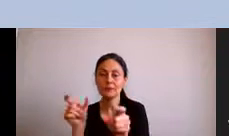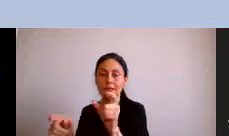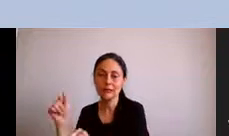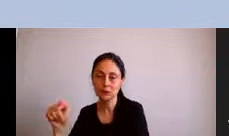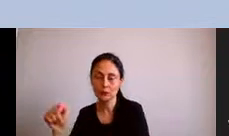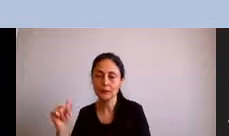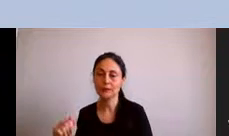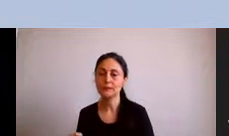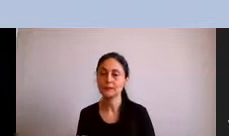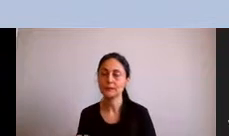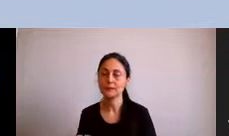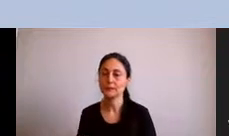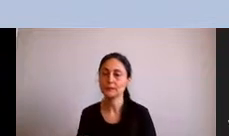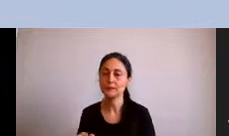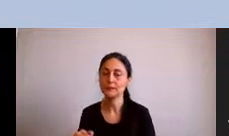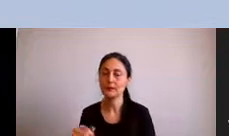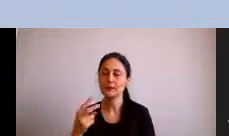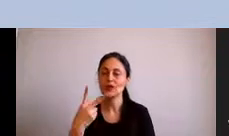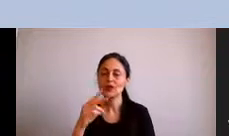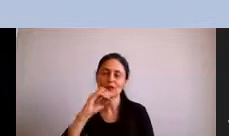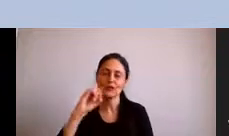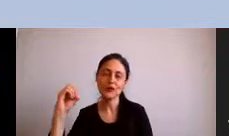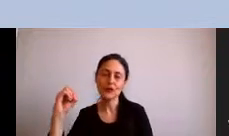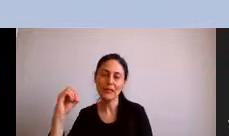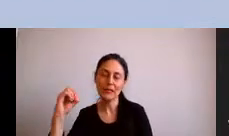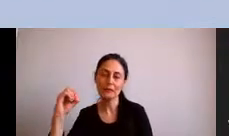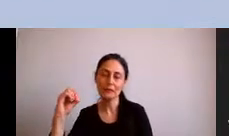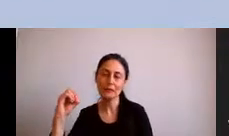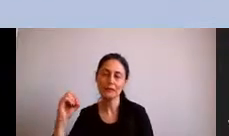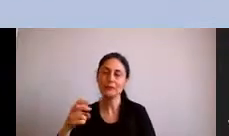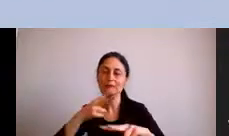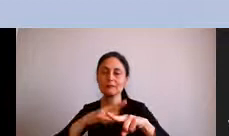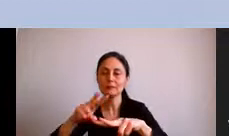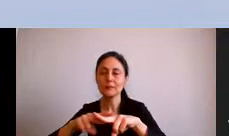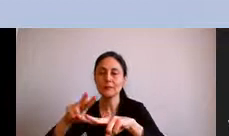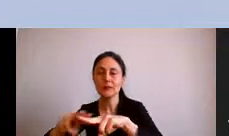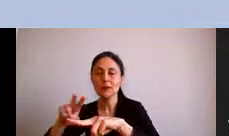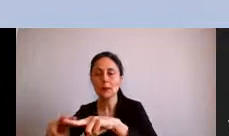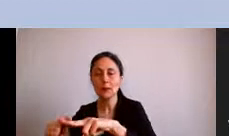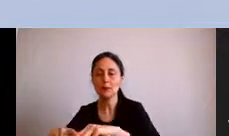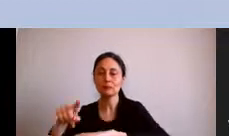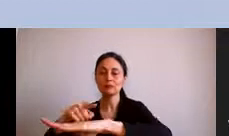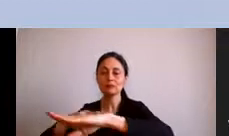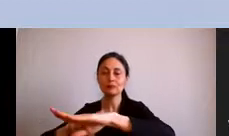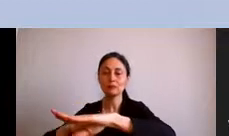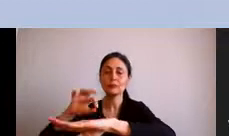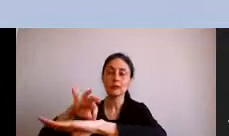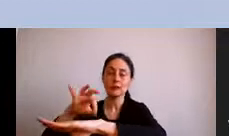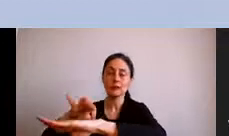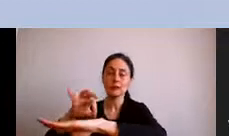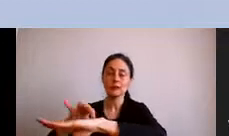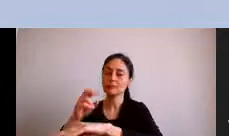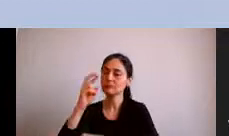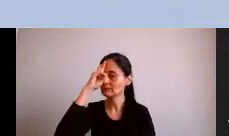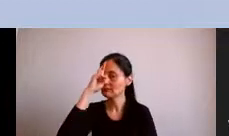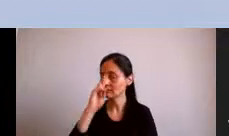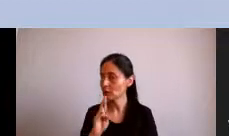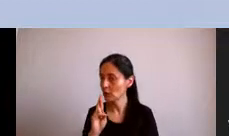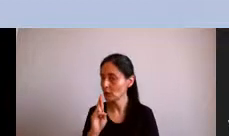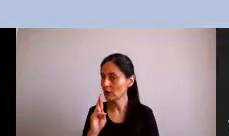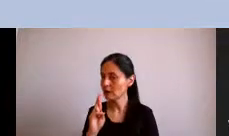aprox. 180.000, 200.000, eran ejecutadas o realizadas por un tecnólogo médico. Entonces ya había un rol que se